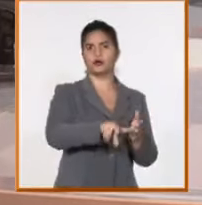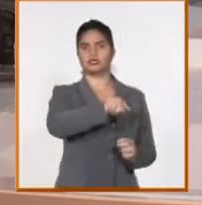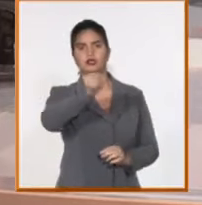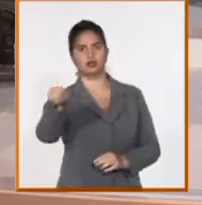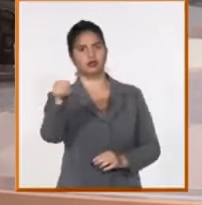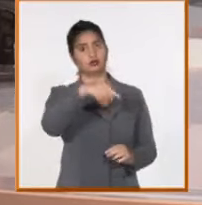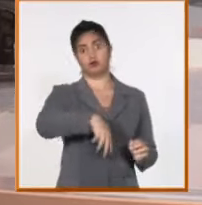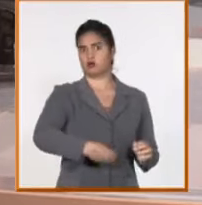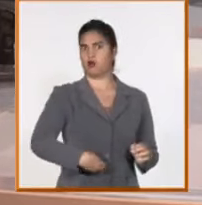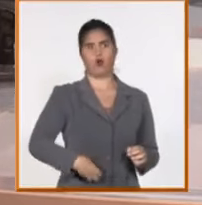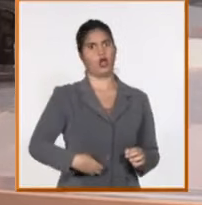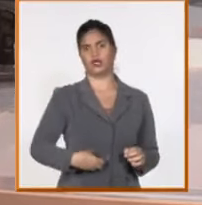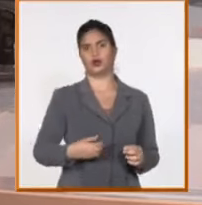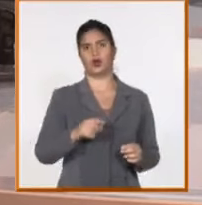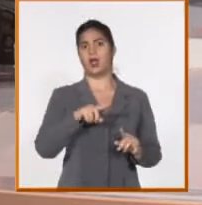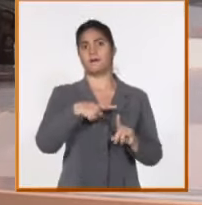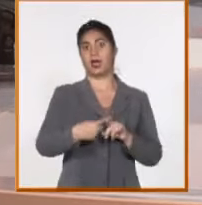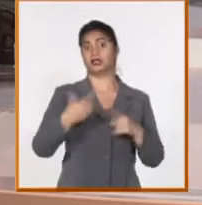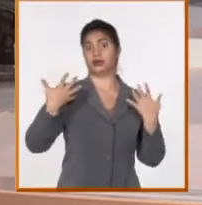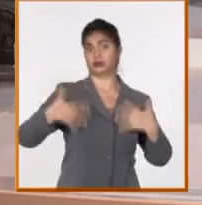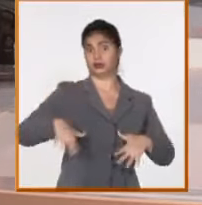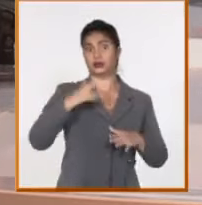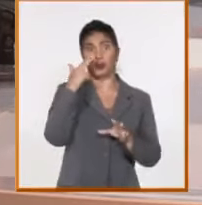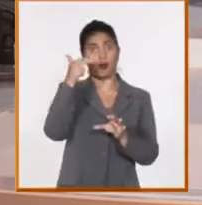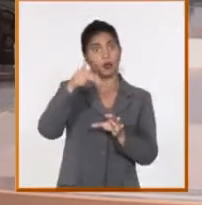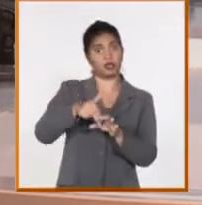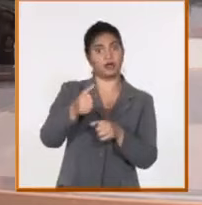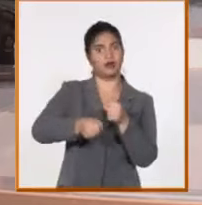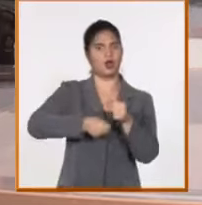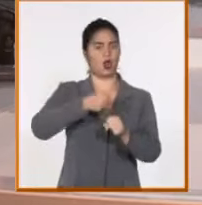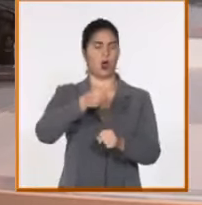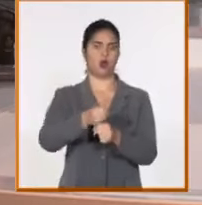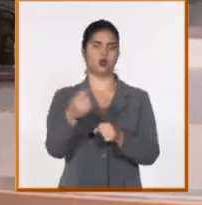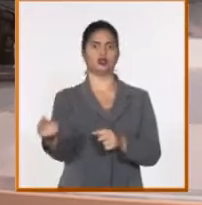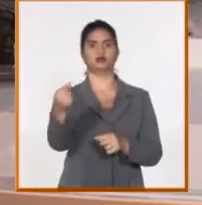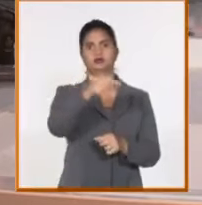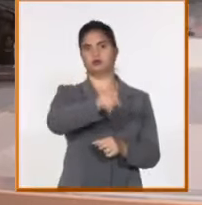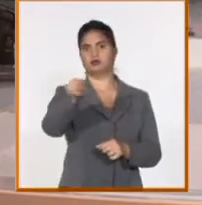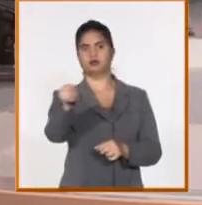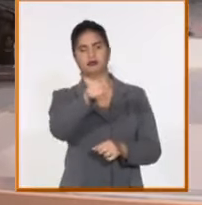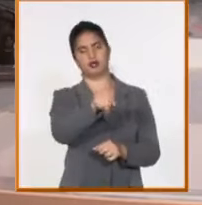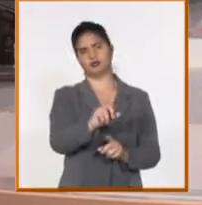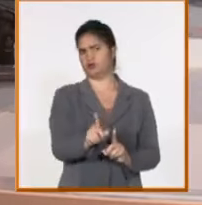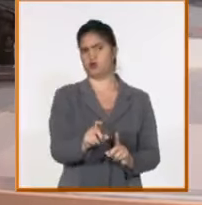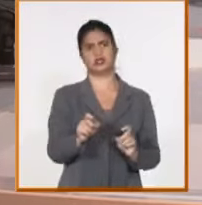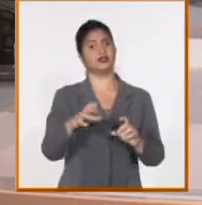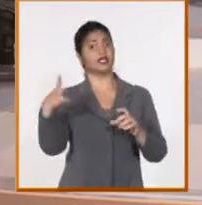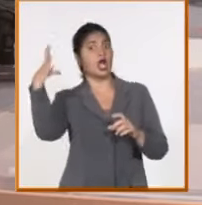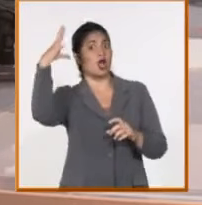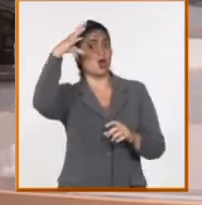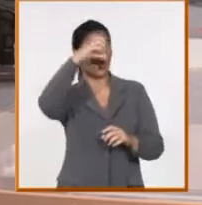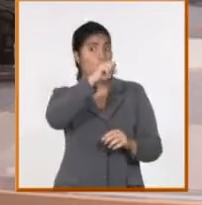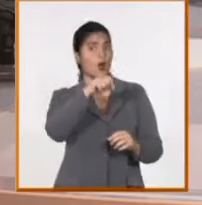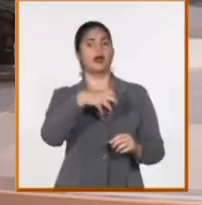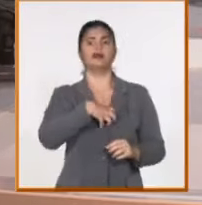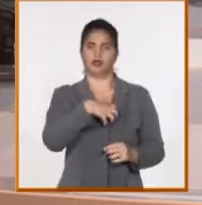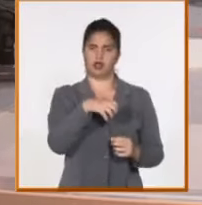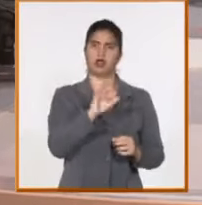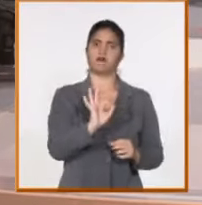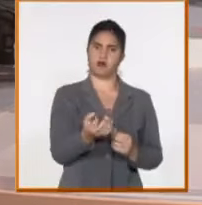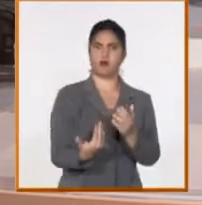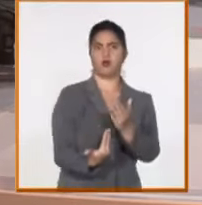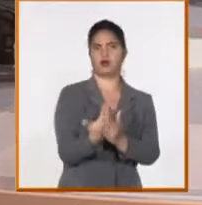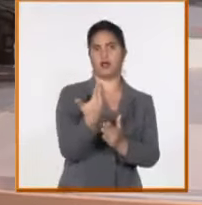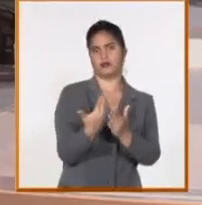faltado eso es parte de esa dinámica en la que se busca combinar las oportunidades de la inversión extranjera con la inversión Estatal la